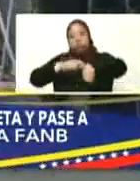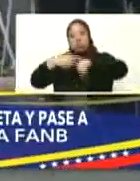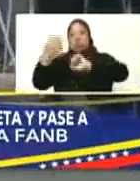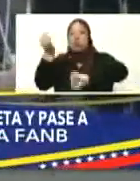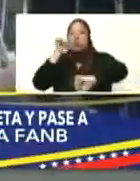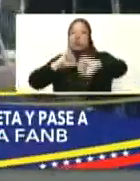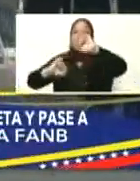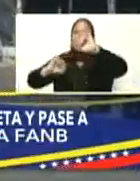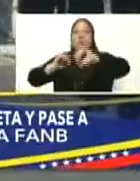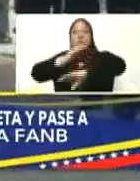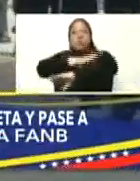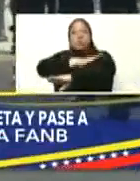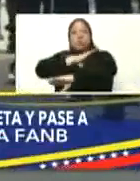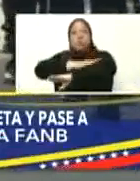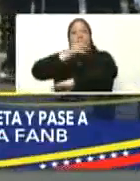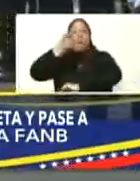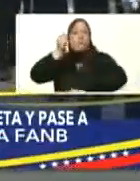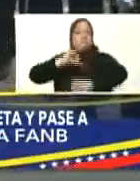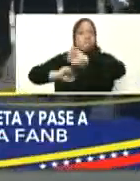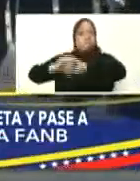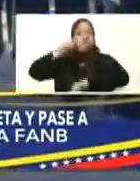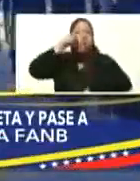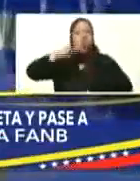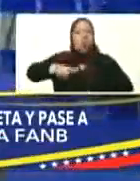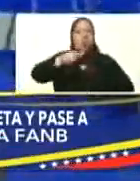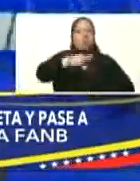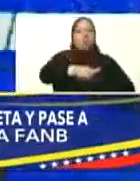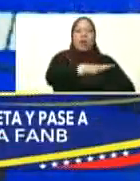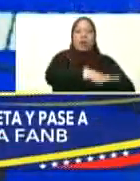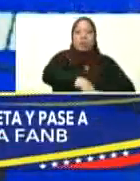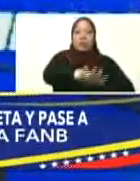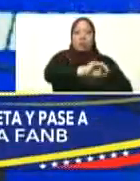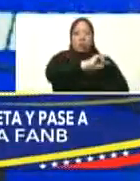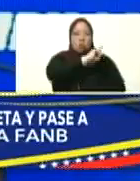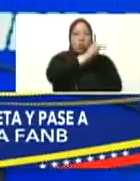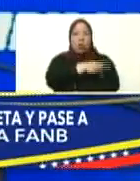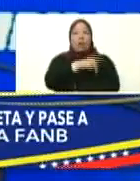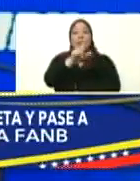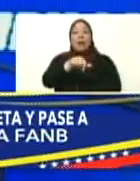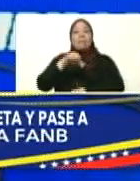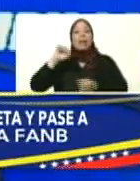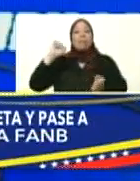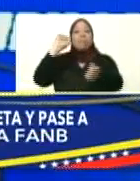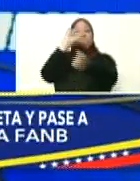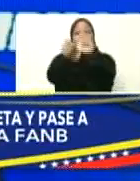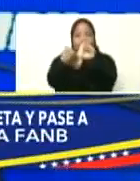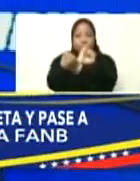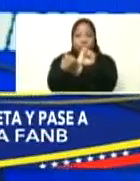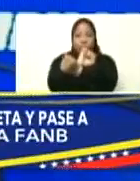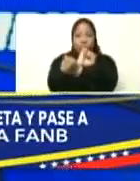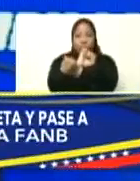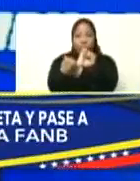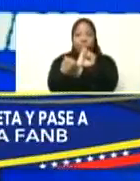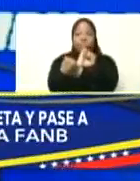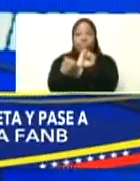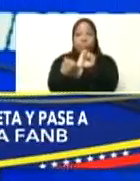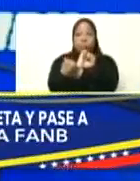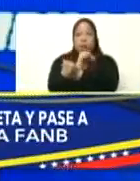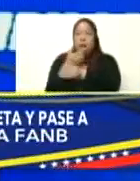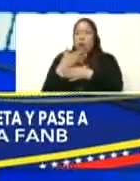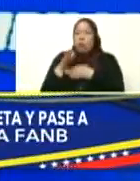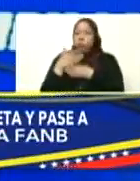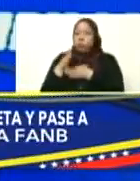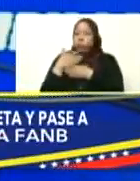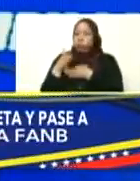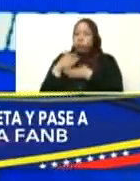combatientes por la dignidad de un pueblo y al mismo tiempo encarcelados de aquel día. Pero ¿qué importaba